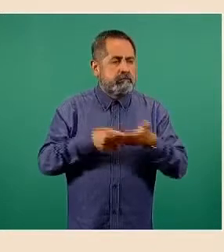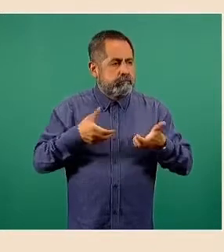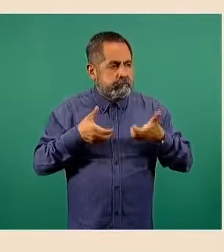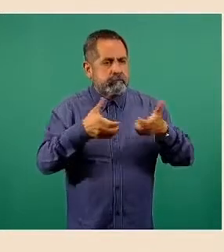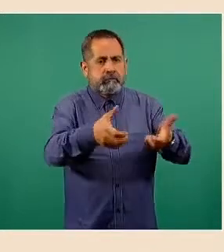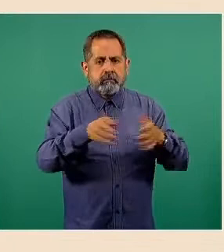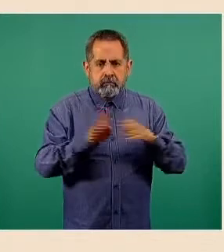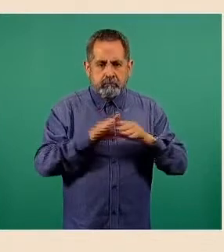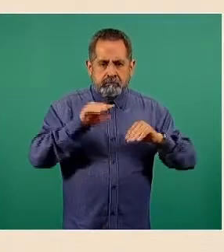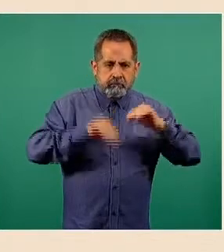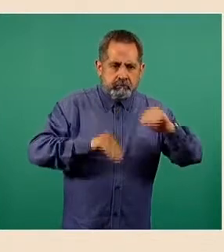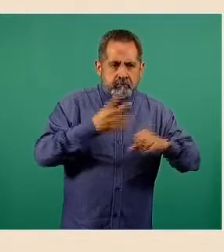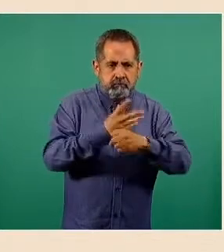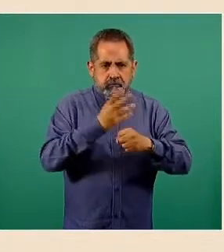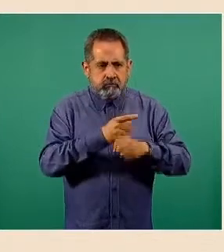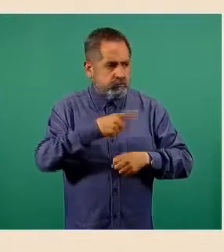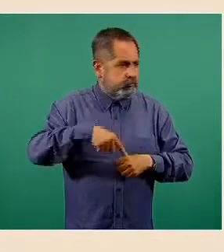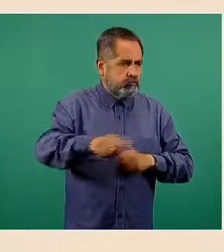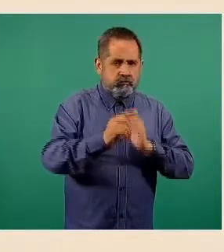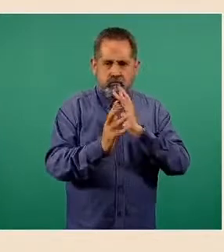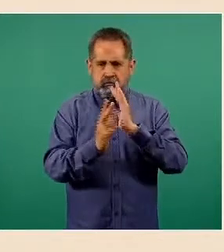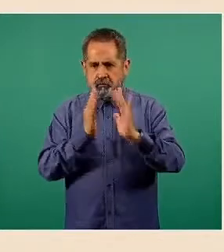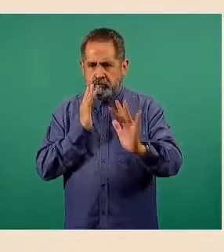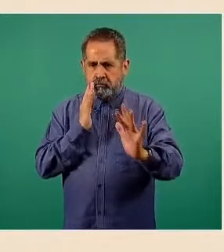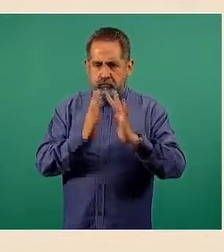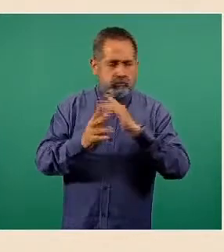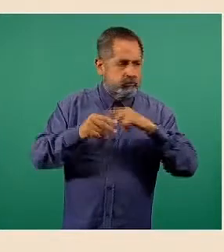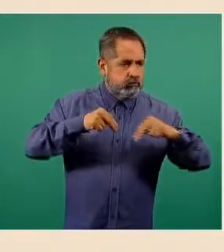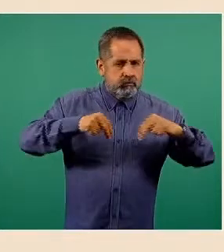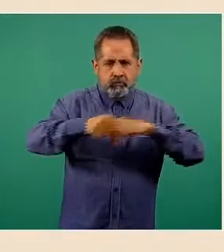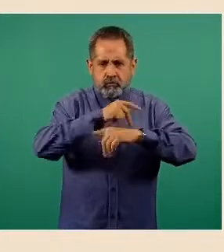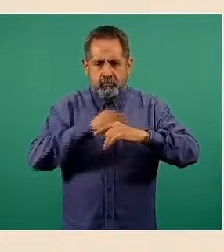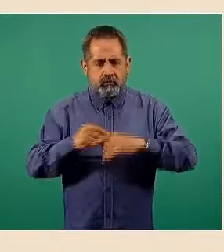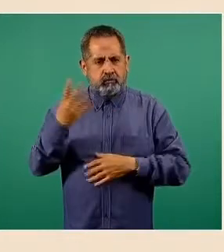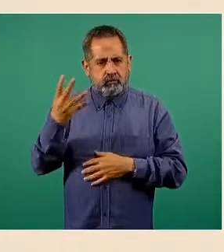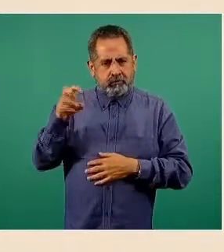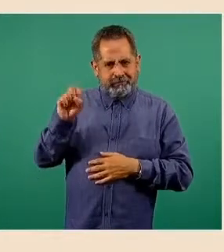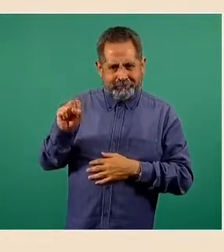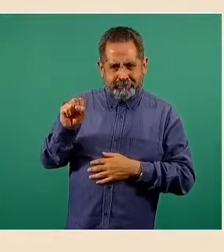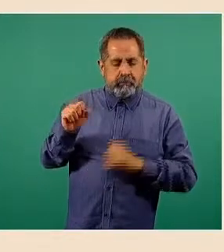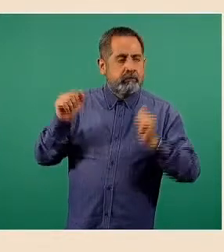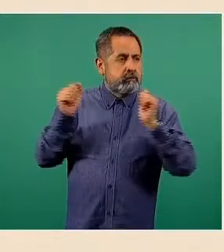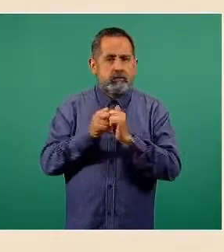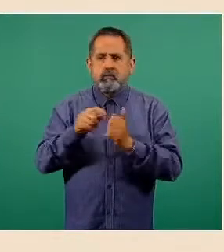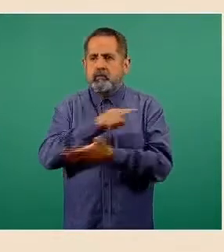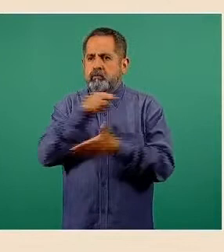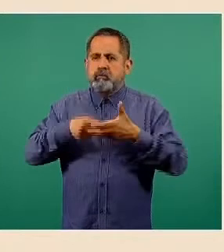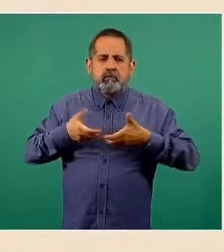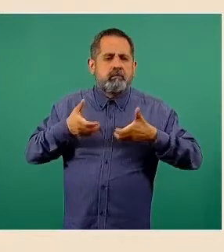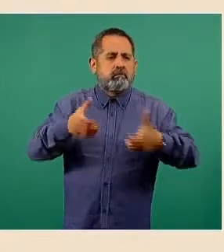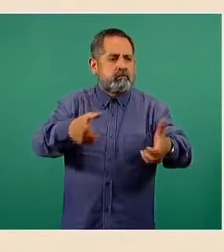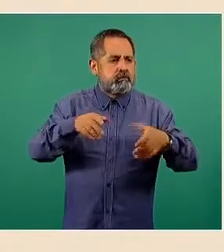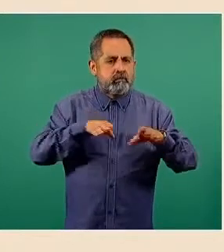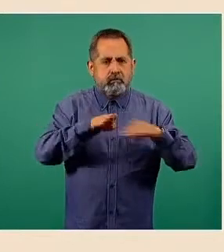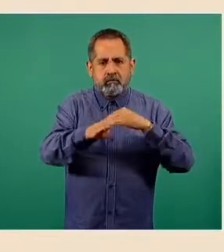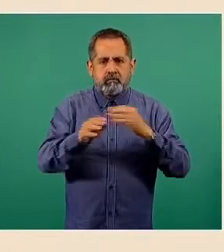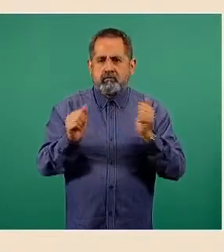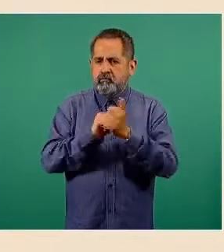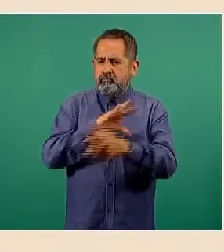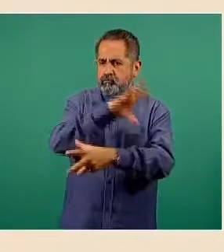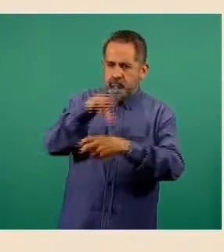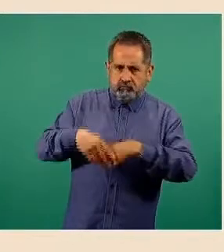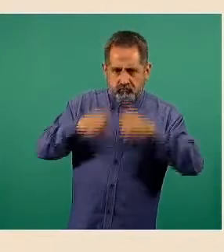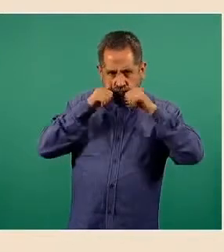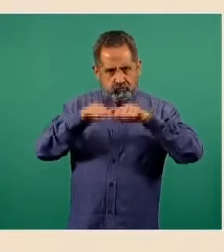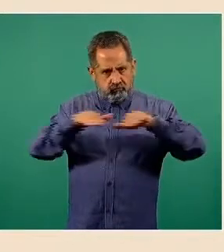calles, cómo propiciar que nos movamos de una manera más 4S a través de infraestructura vial incluyente con